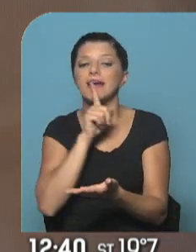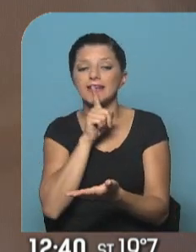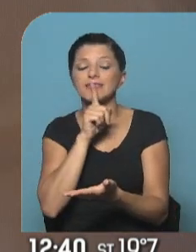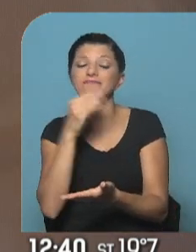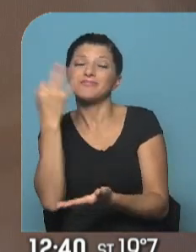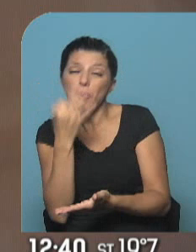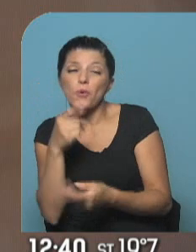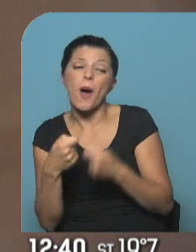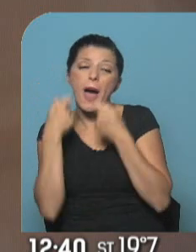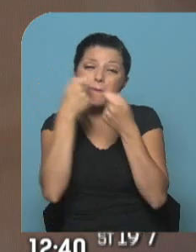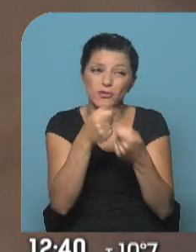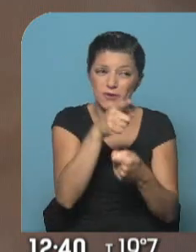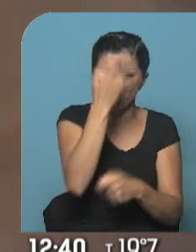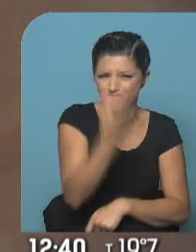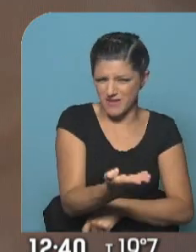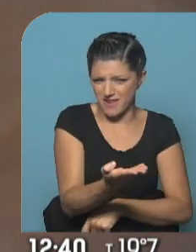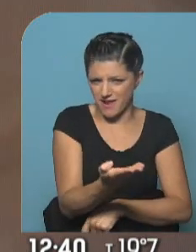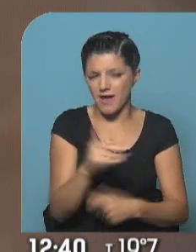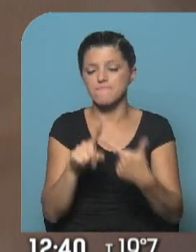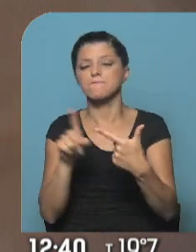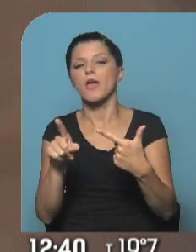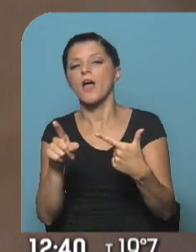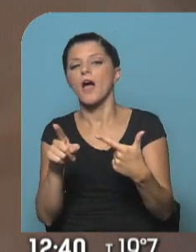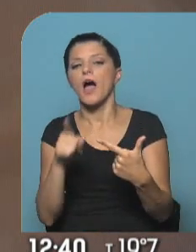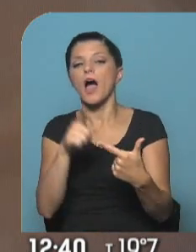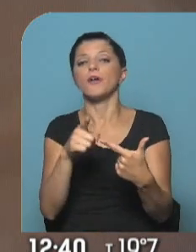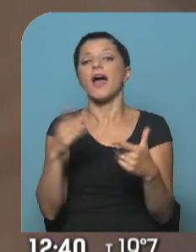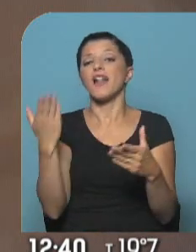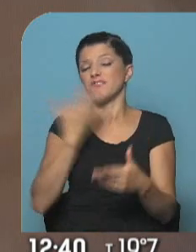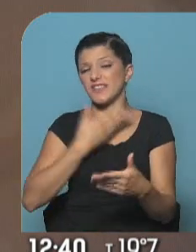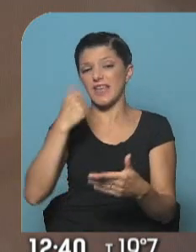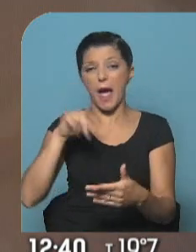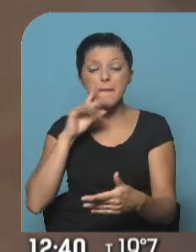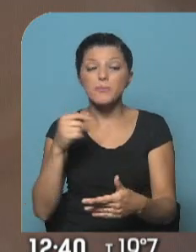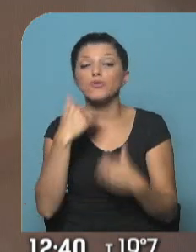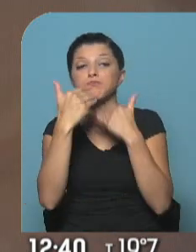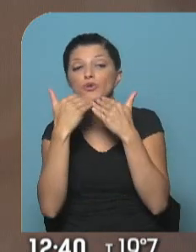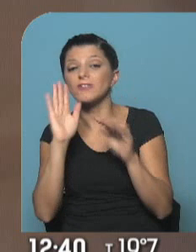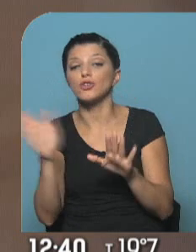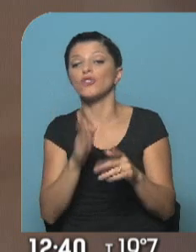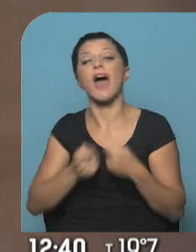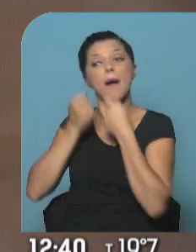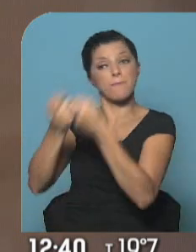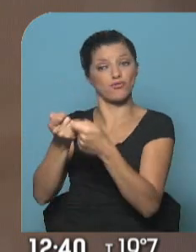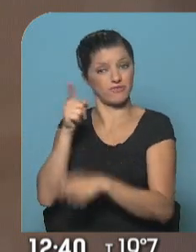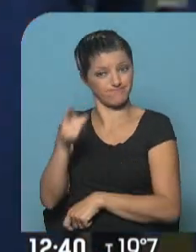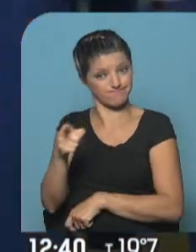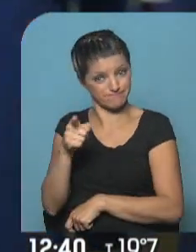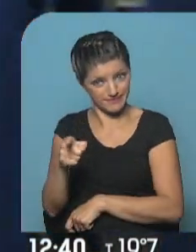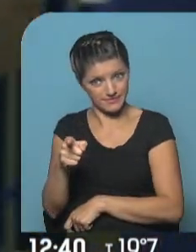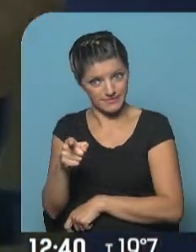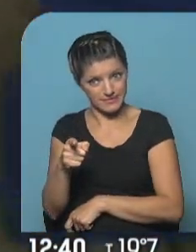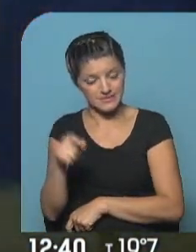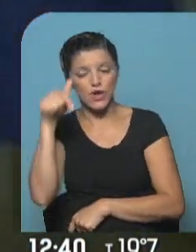Piñera. El Frente Amplio hay que ver si lo apoya en masa a Guillier. Y hoy un cálculo es que más o menos están 50 y